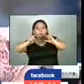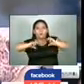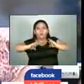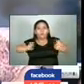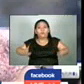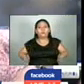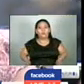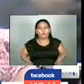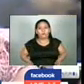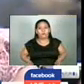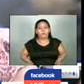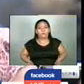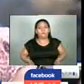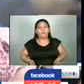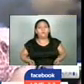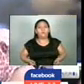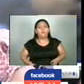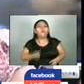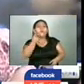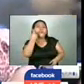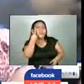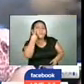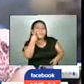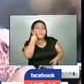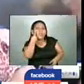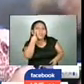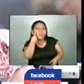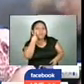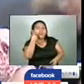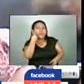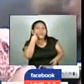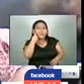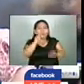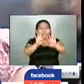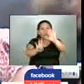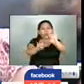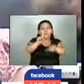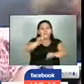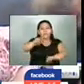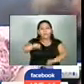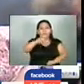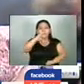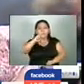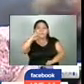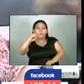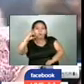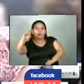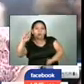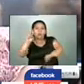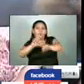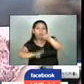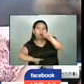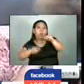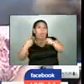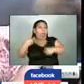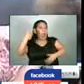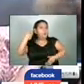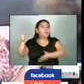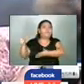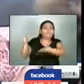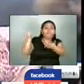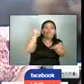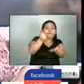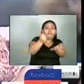Territorial? ¿Dónde están los 91 millones de dólares que se le fue otorgado